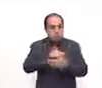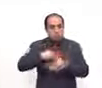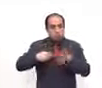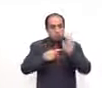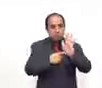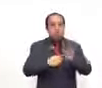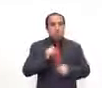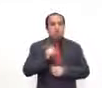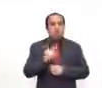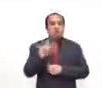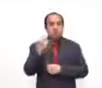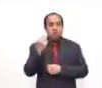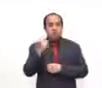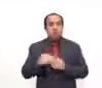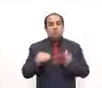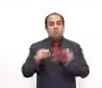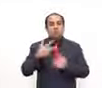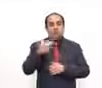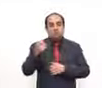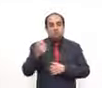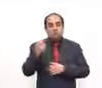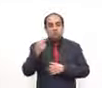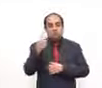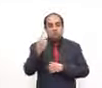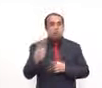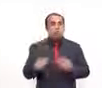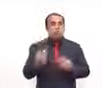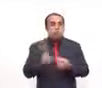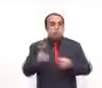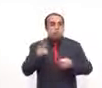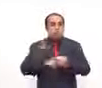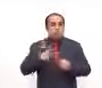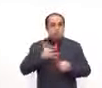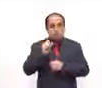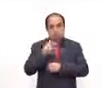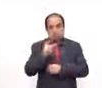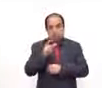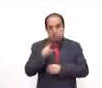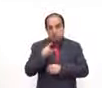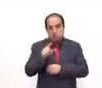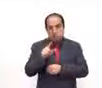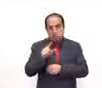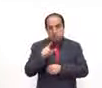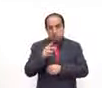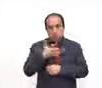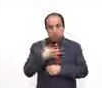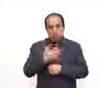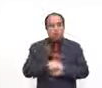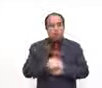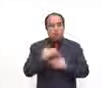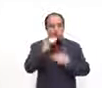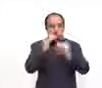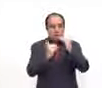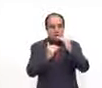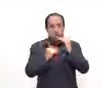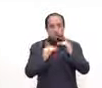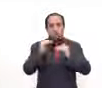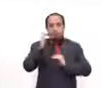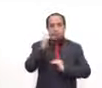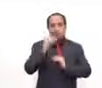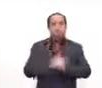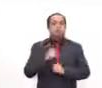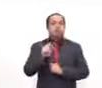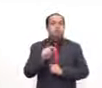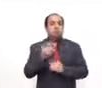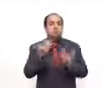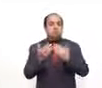9.800 hospitalizaciones que tenemos hoy en el Valle de México, estamos también abajo de nuestra capacidad máxima de 11.322 a 30 de enero. Y si